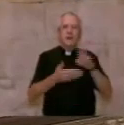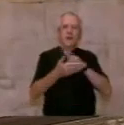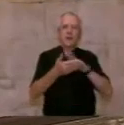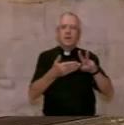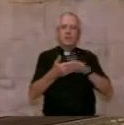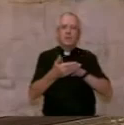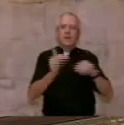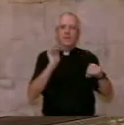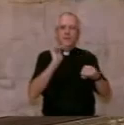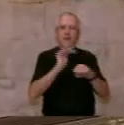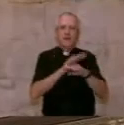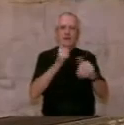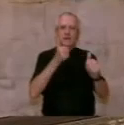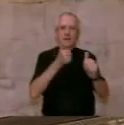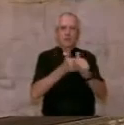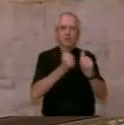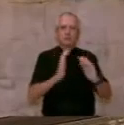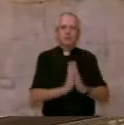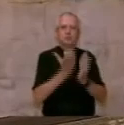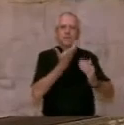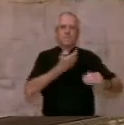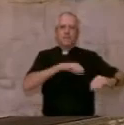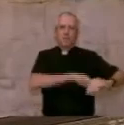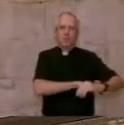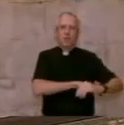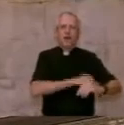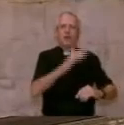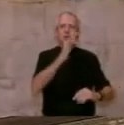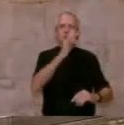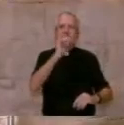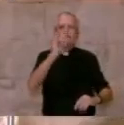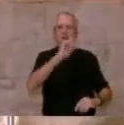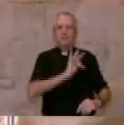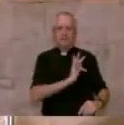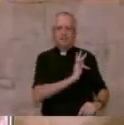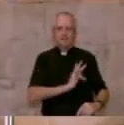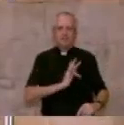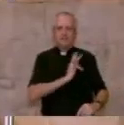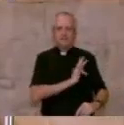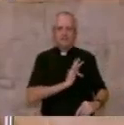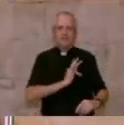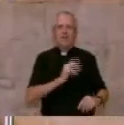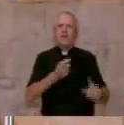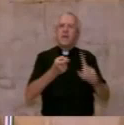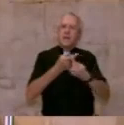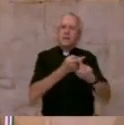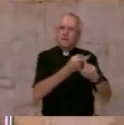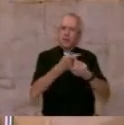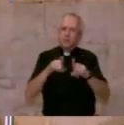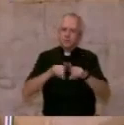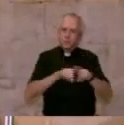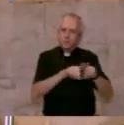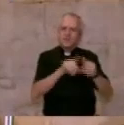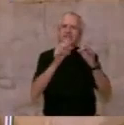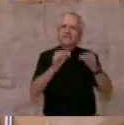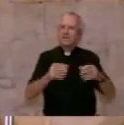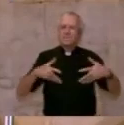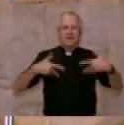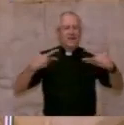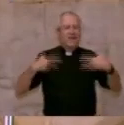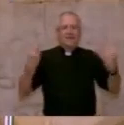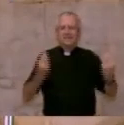Lectura de la carta del apóstol San Pablo a los filipenses. Hermanos, estad siempre alegres en el